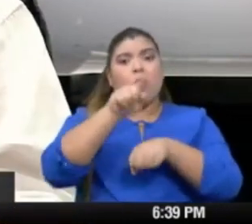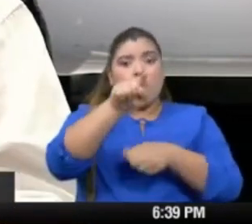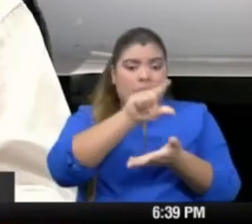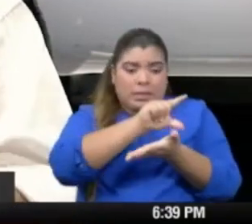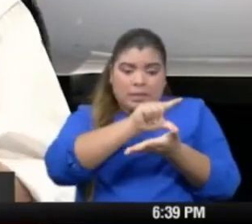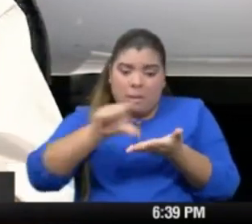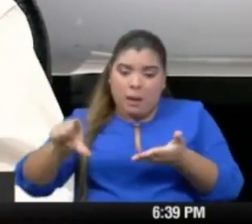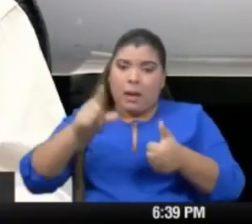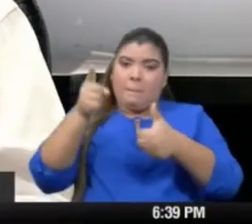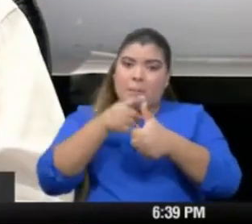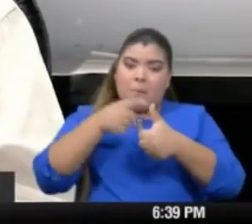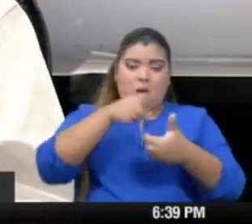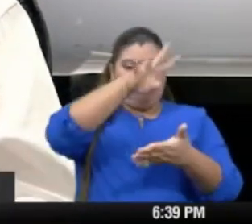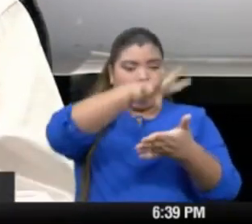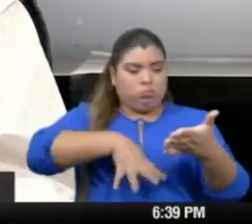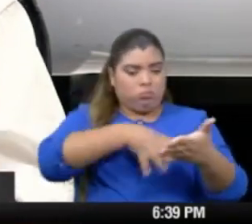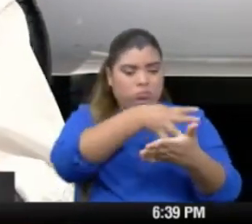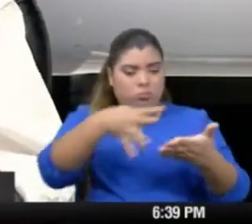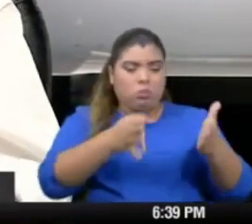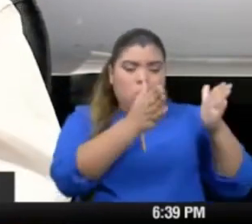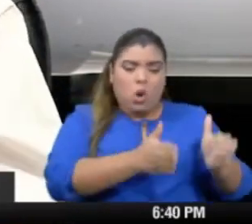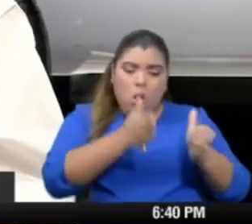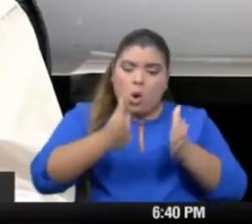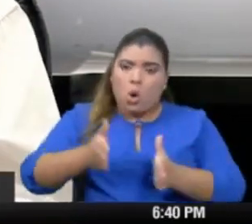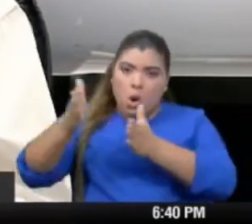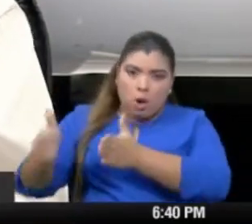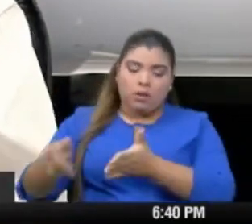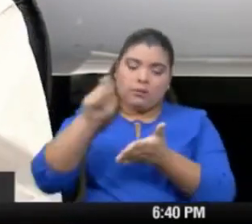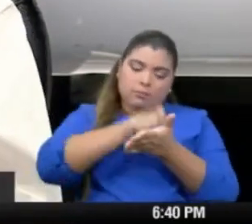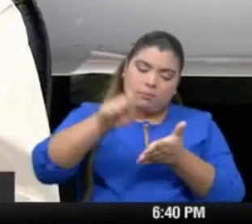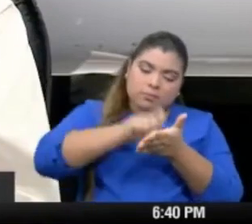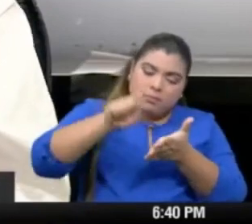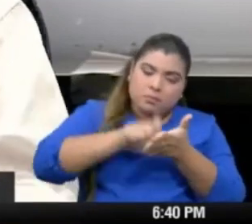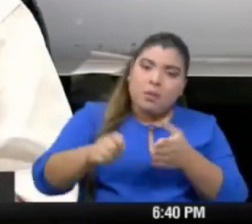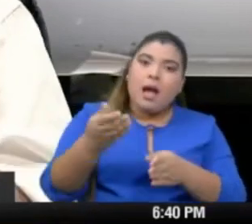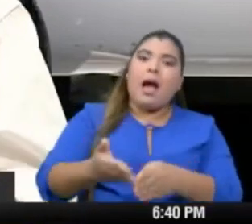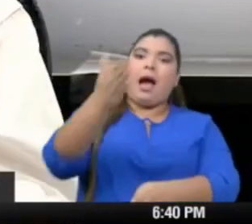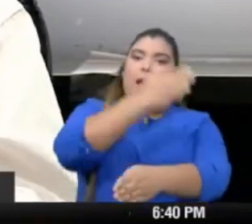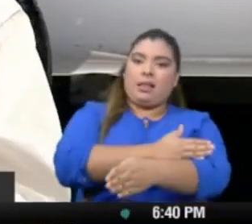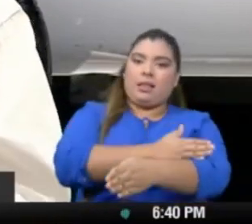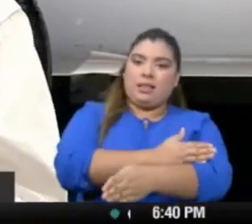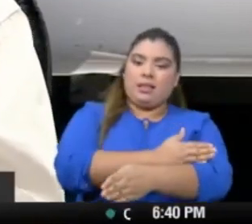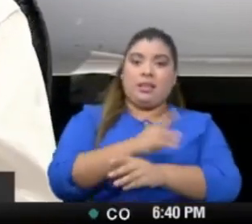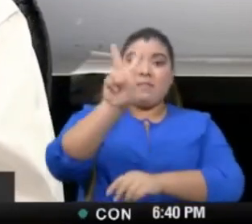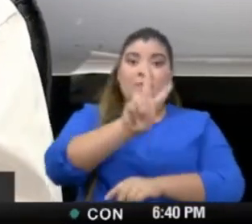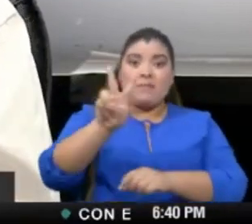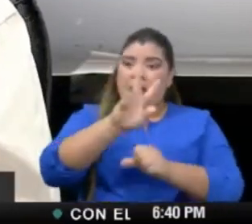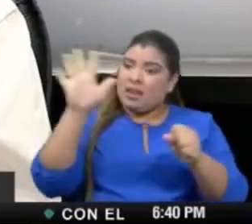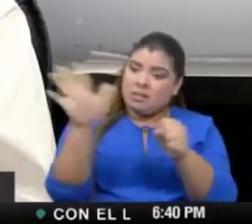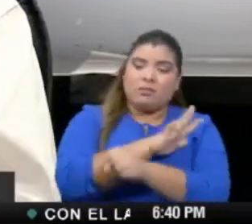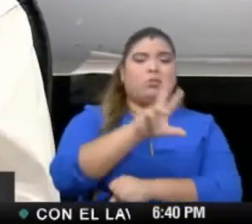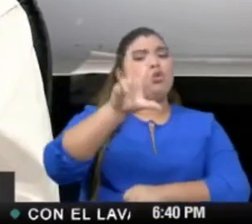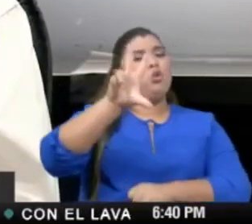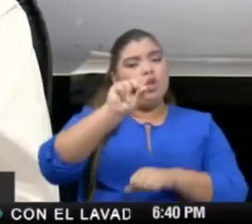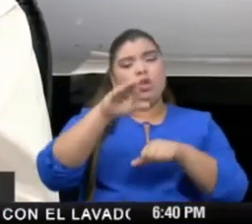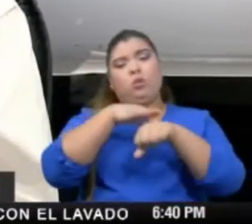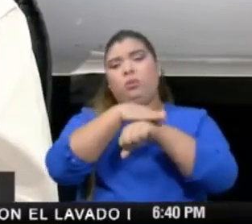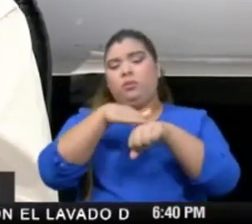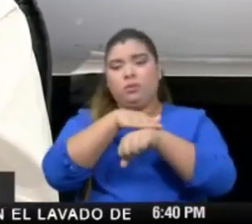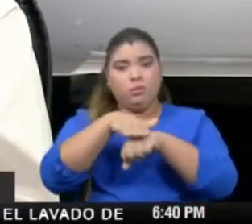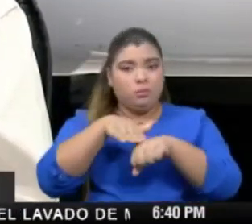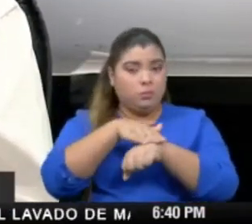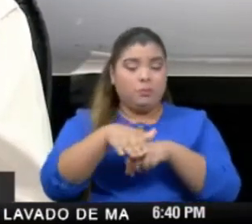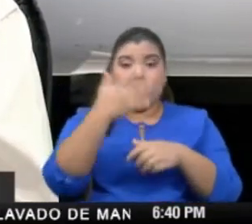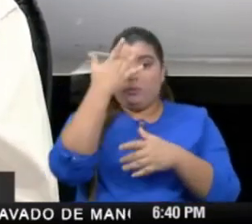planifiquen, si es posible, esas compras para evitar las aglomeraciones que al final le